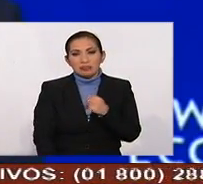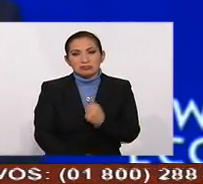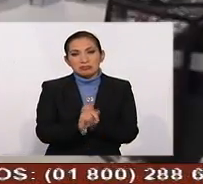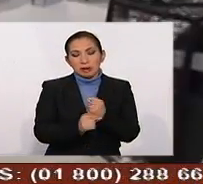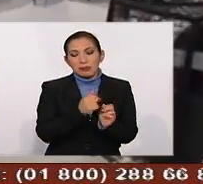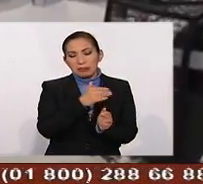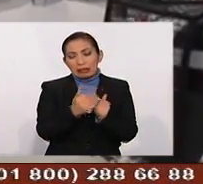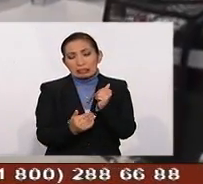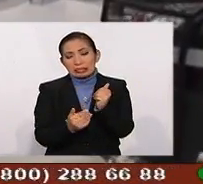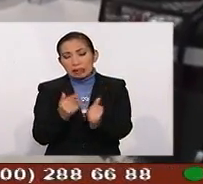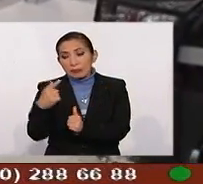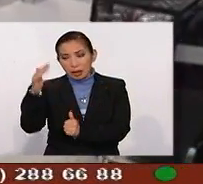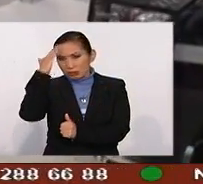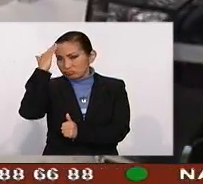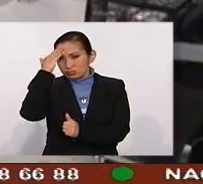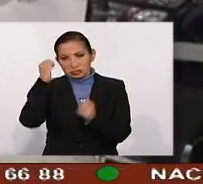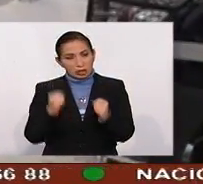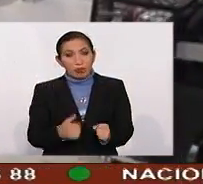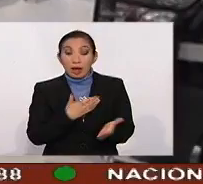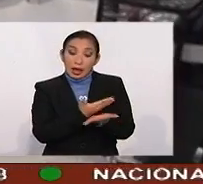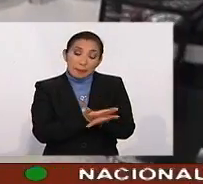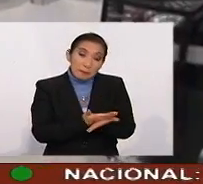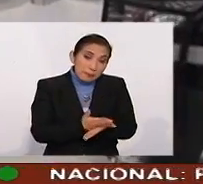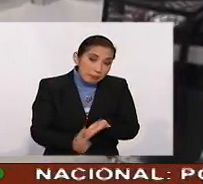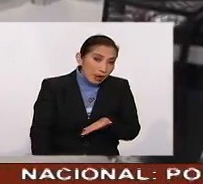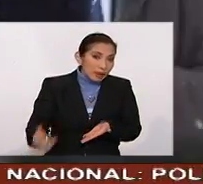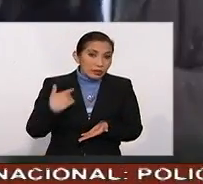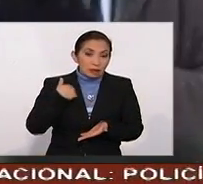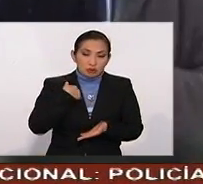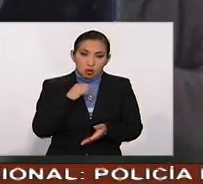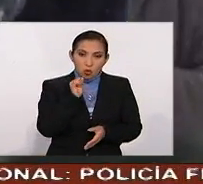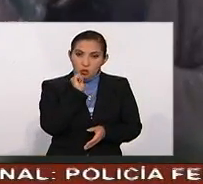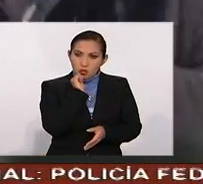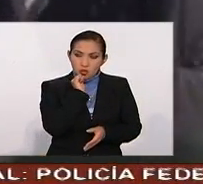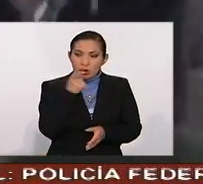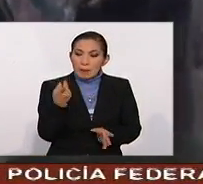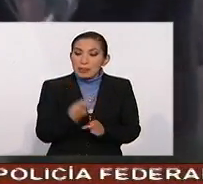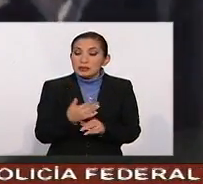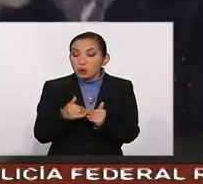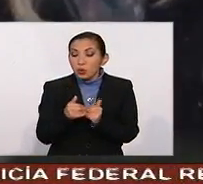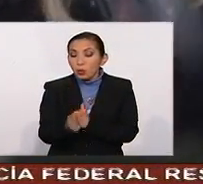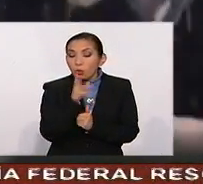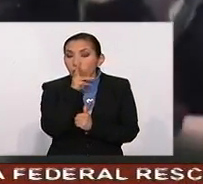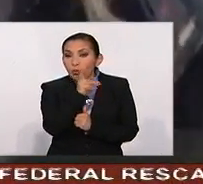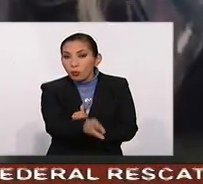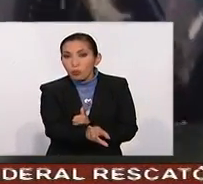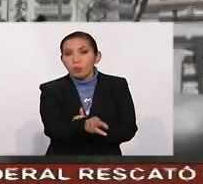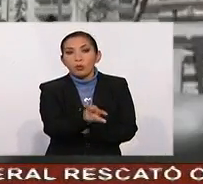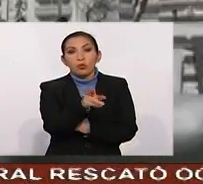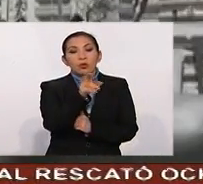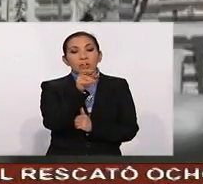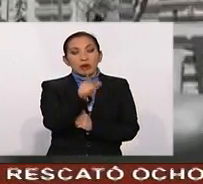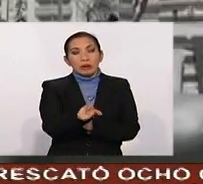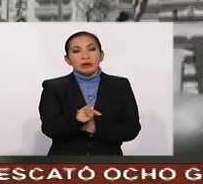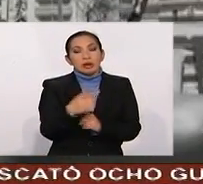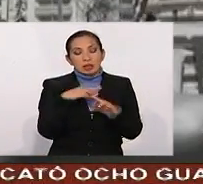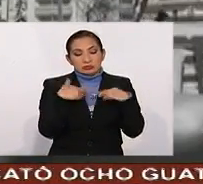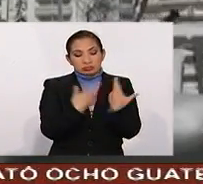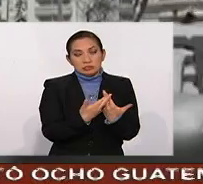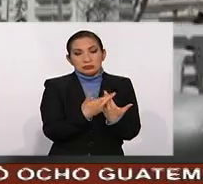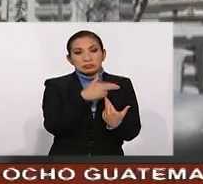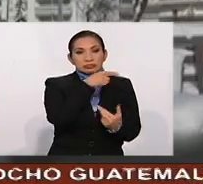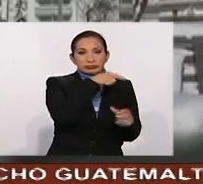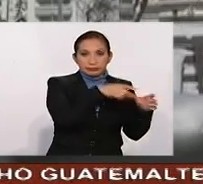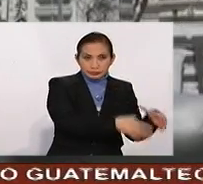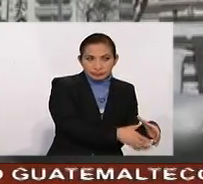pero que tienen un liderazgo seguro. Por lo demás, no estoy al corriente ahora mismo del resultado que haya tenido la reunión